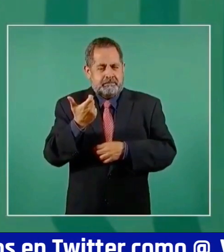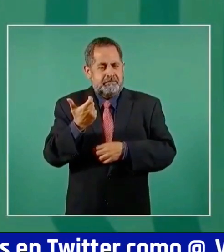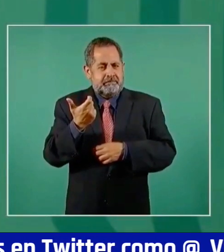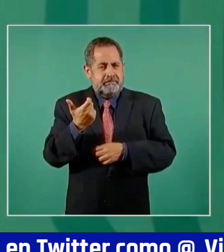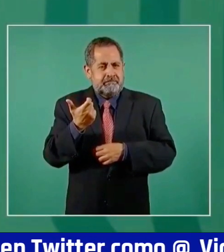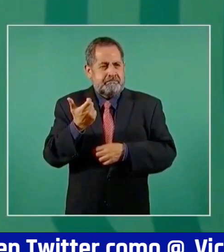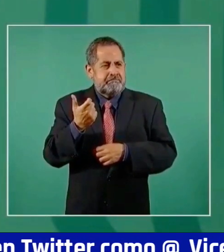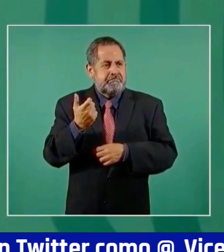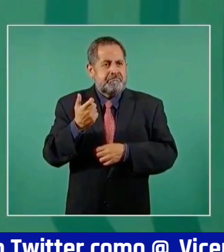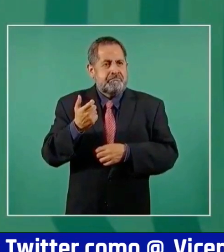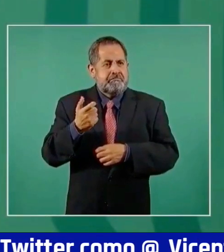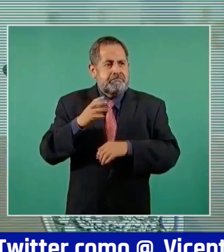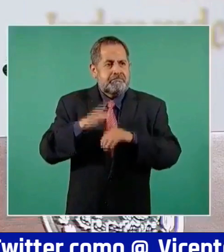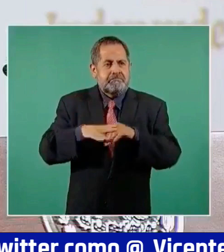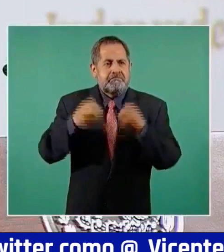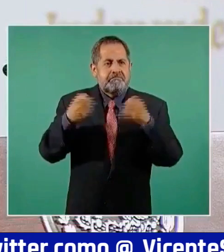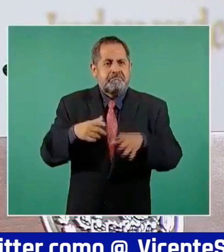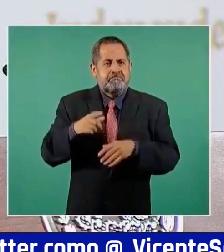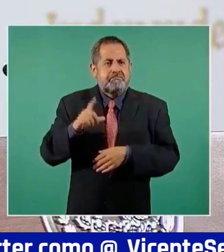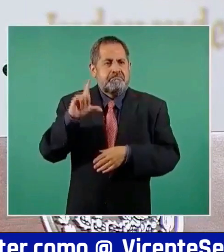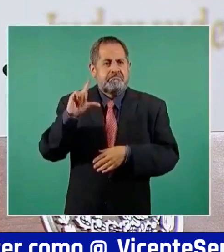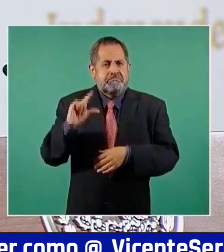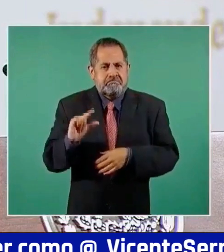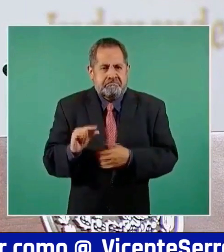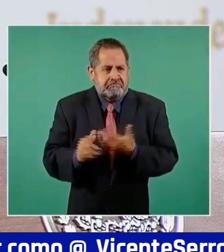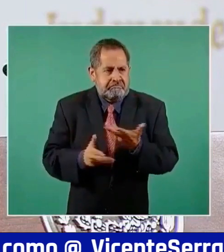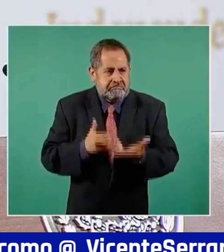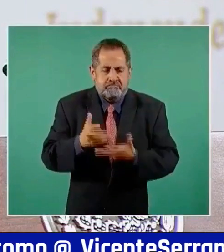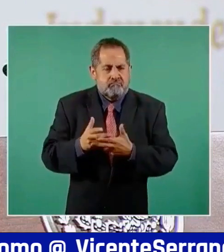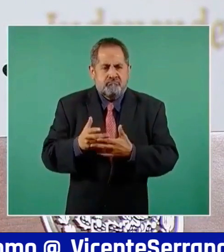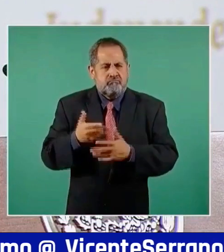el peso se fortaleciera.